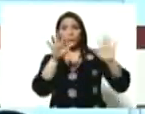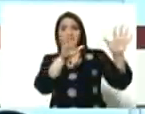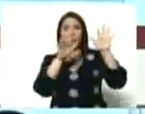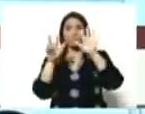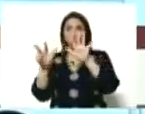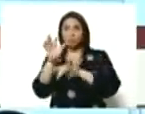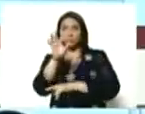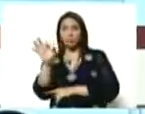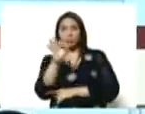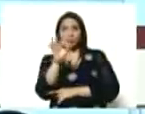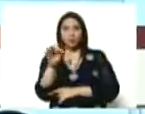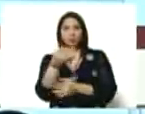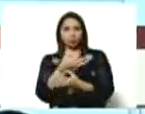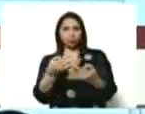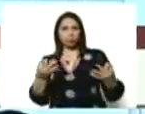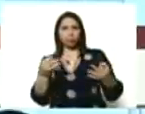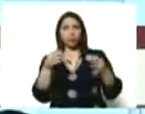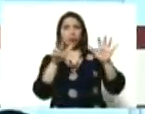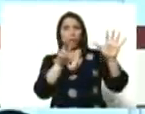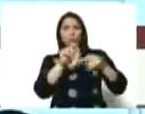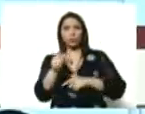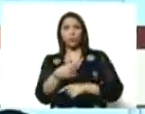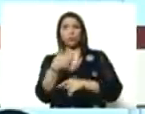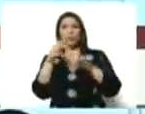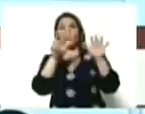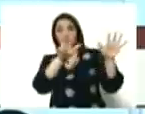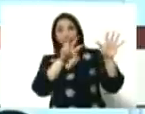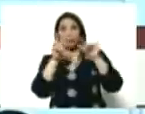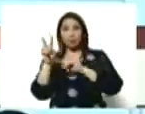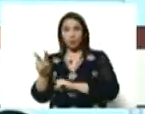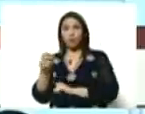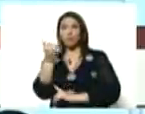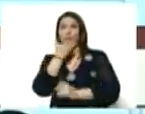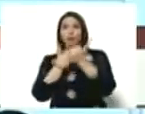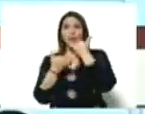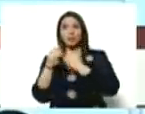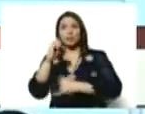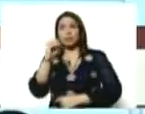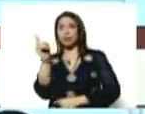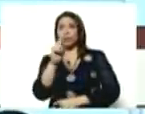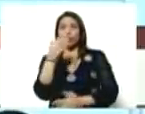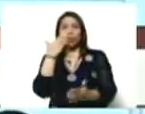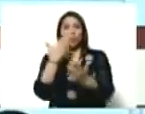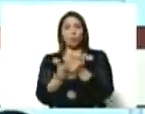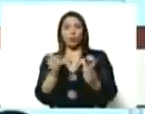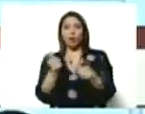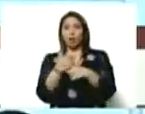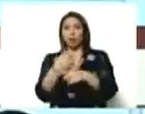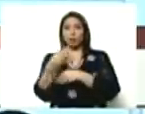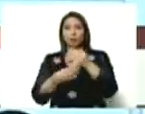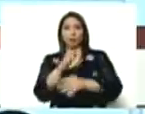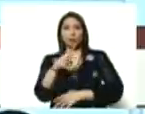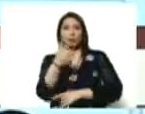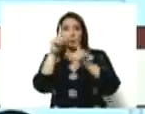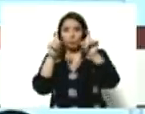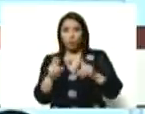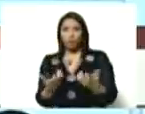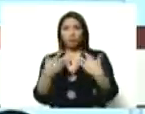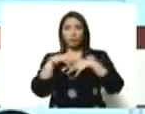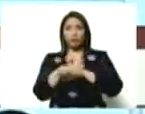91,18% fueron exitosas, 8,82 fallidas y 0 no comprobadas. En el mes de agosto se realizó una tercera prueba